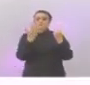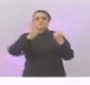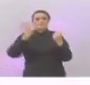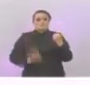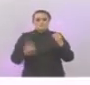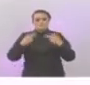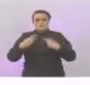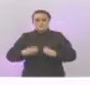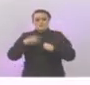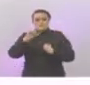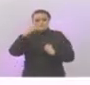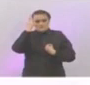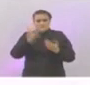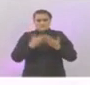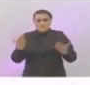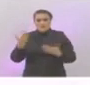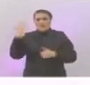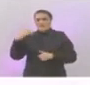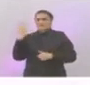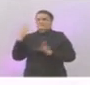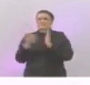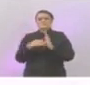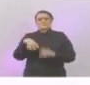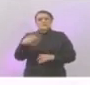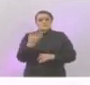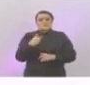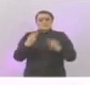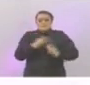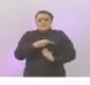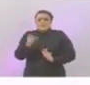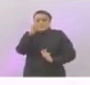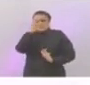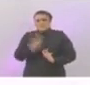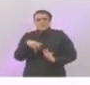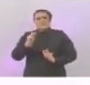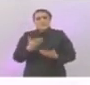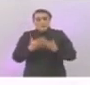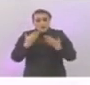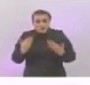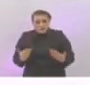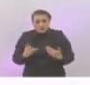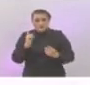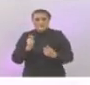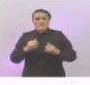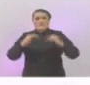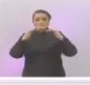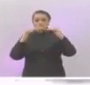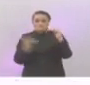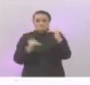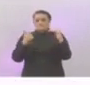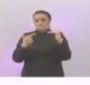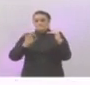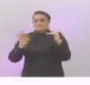9.5% de la población que estaba en 2014 en pobreza extrema, hoy esa cifra se redujo al